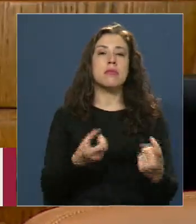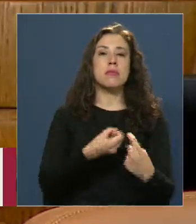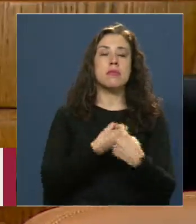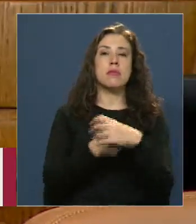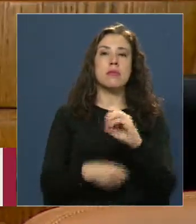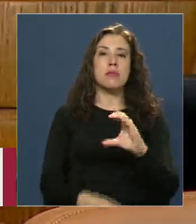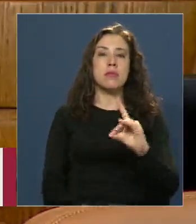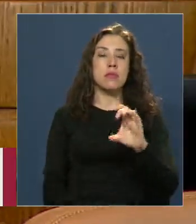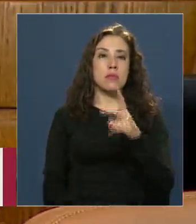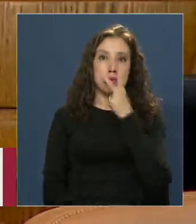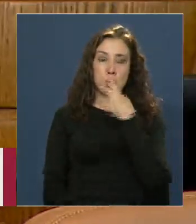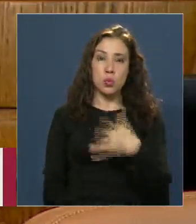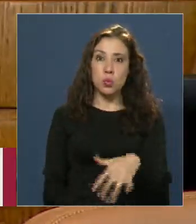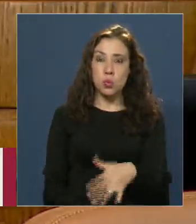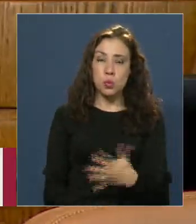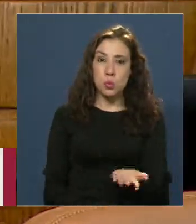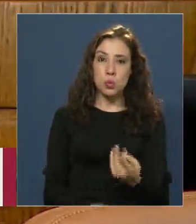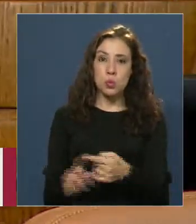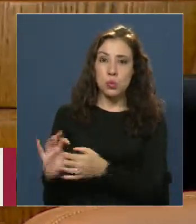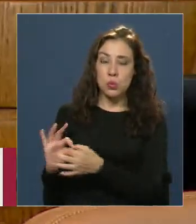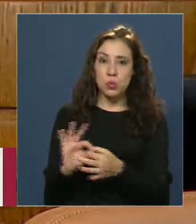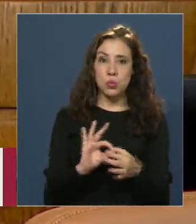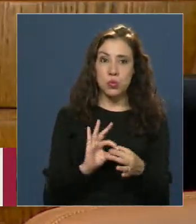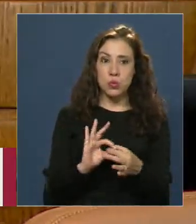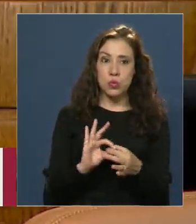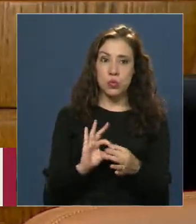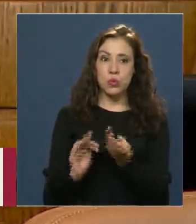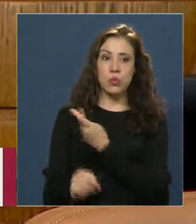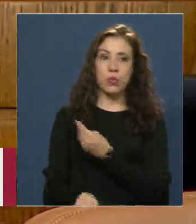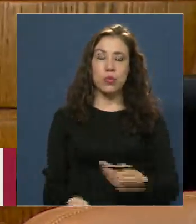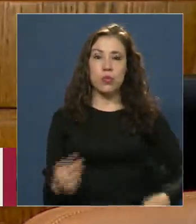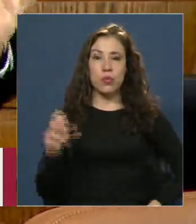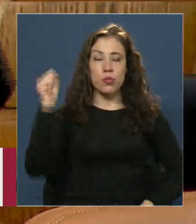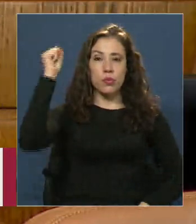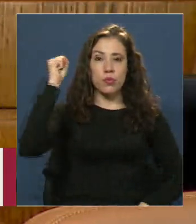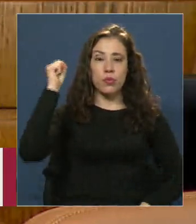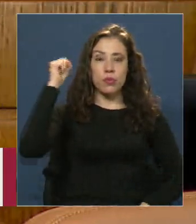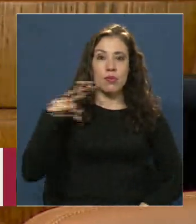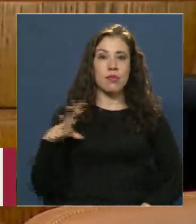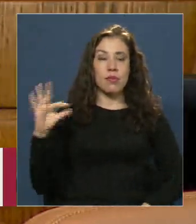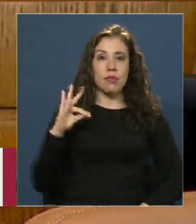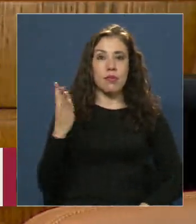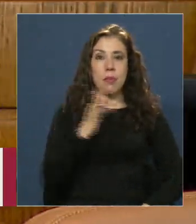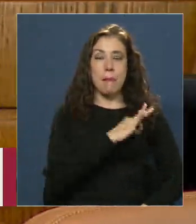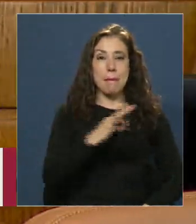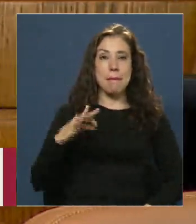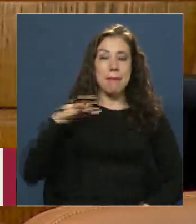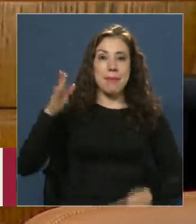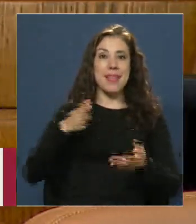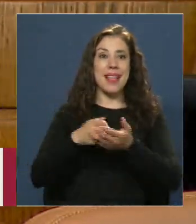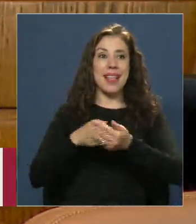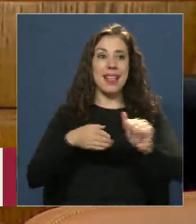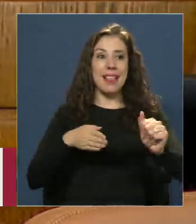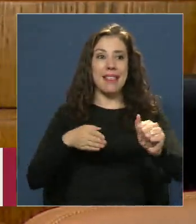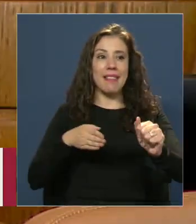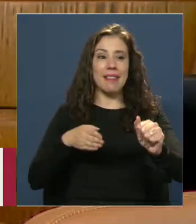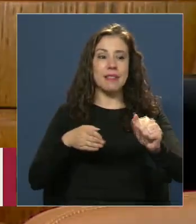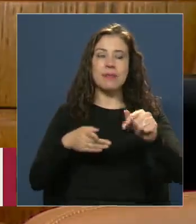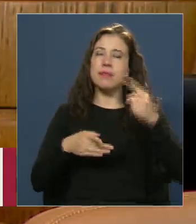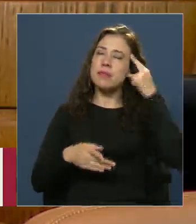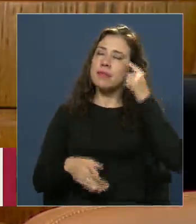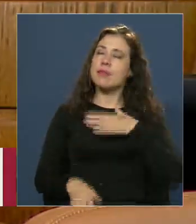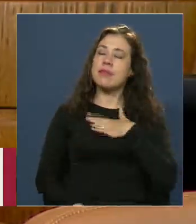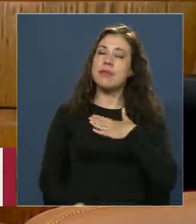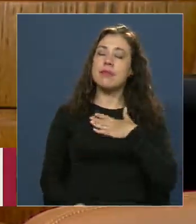Eso es decidor. Es por eso que el gobierno del presidente Piñera, y felicito al ministro por liderar esto, se ha